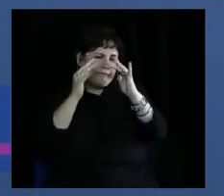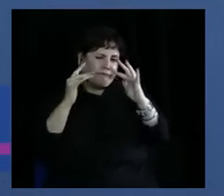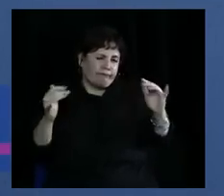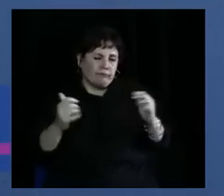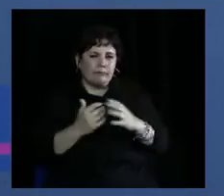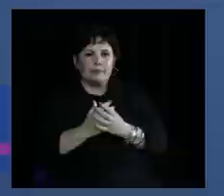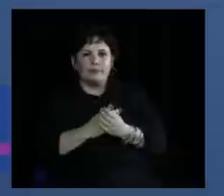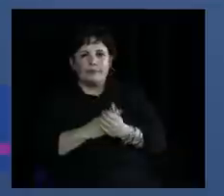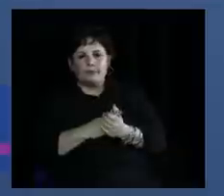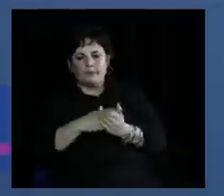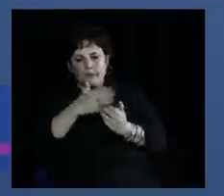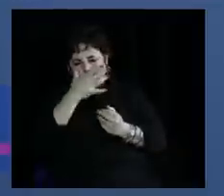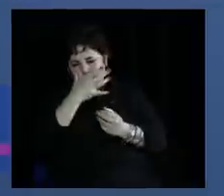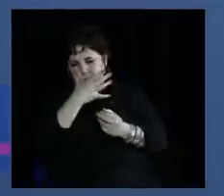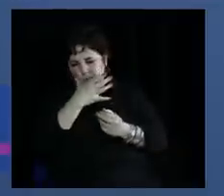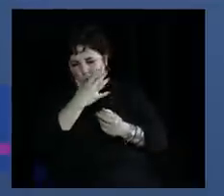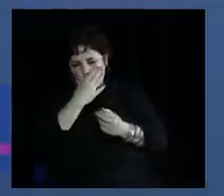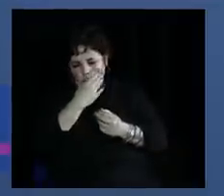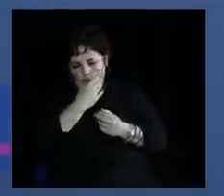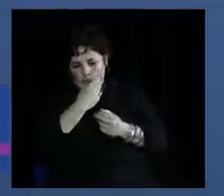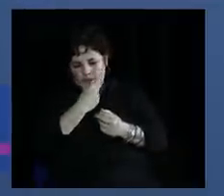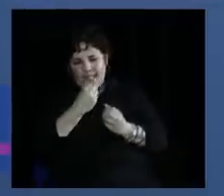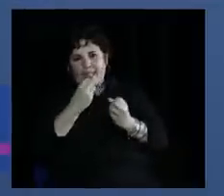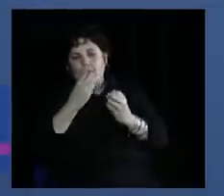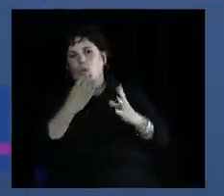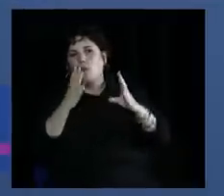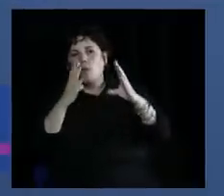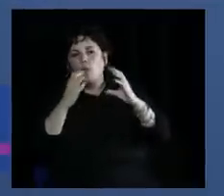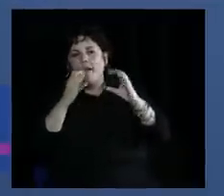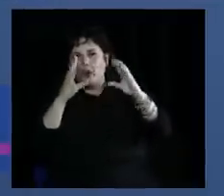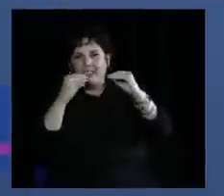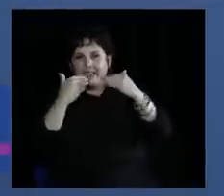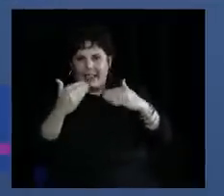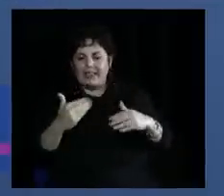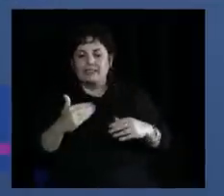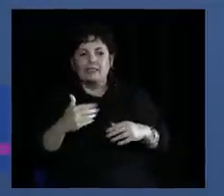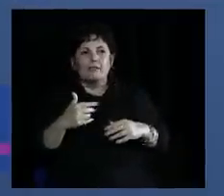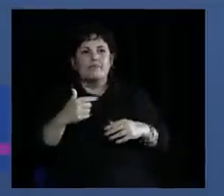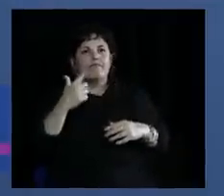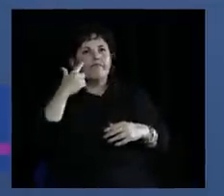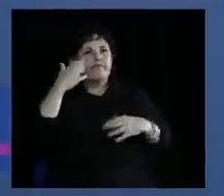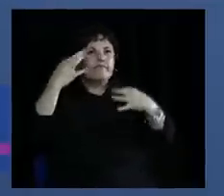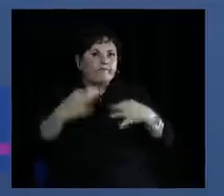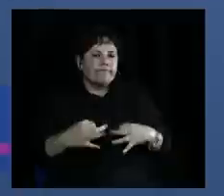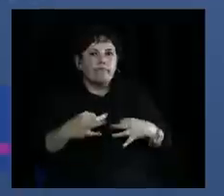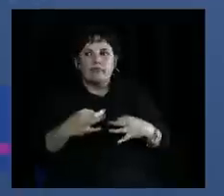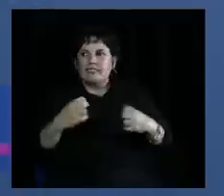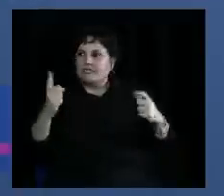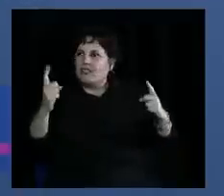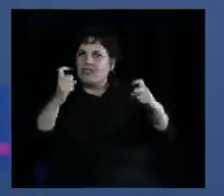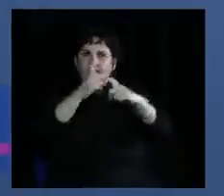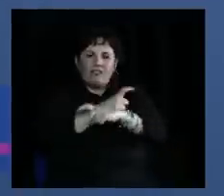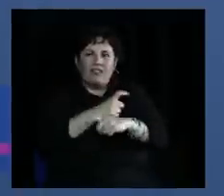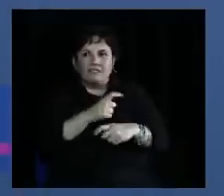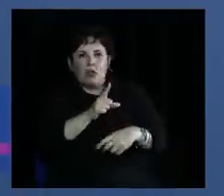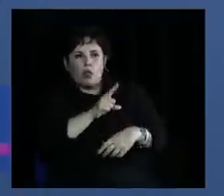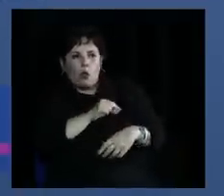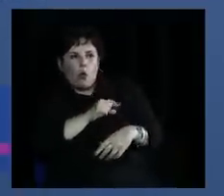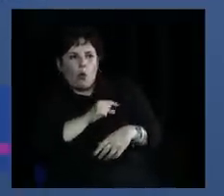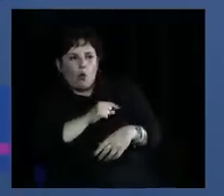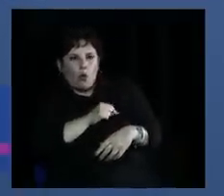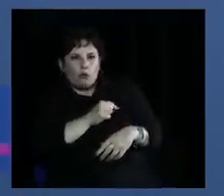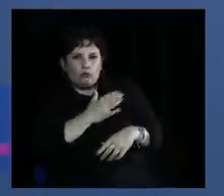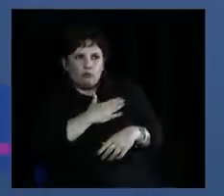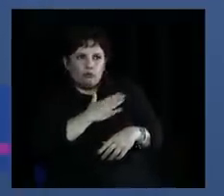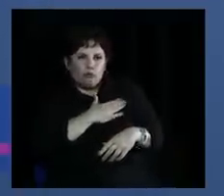bienvenido. Muchas gracias. Bueno, yo creo que es efectivamente muy difícil y doloroso lo que está ocurriendo